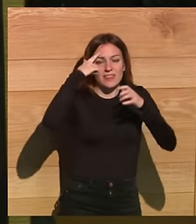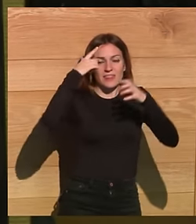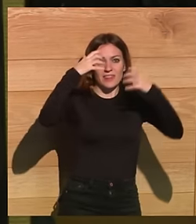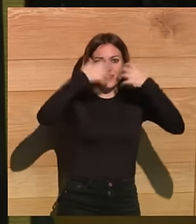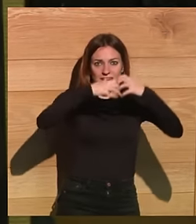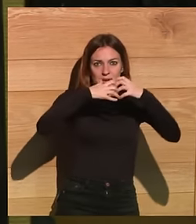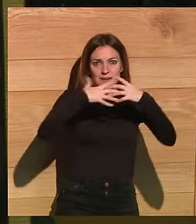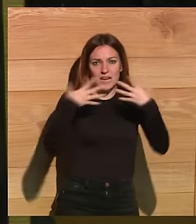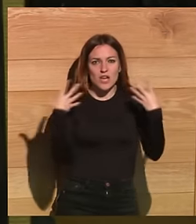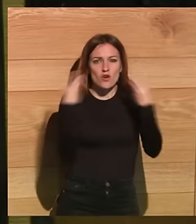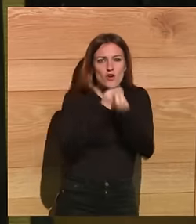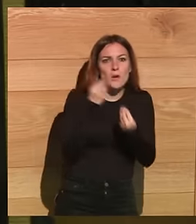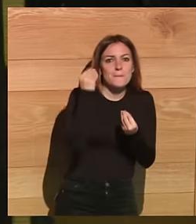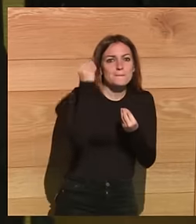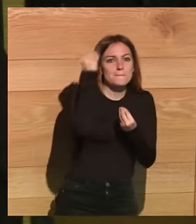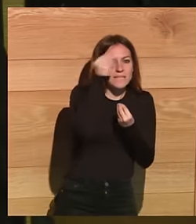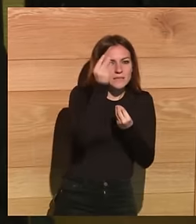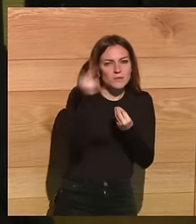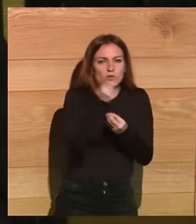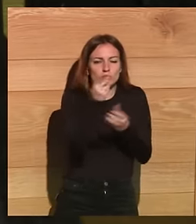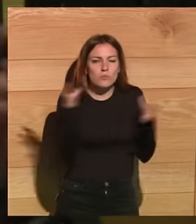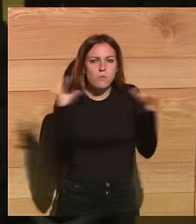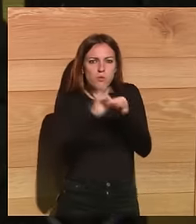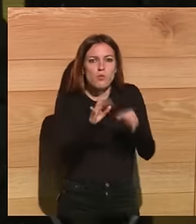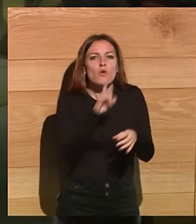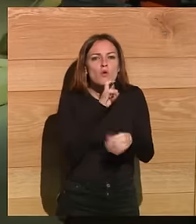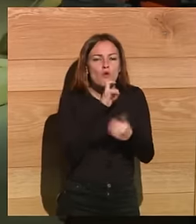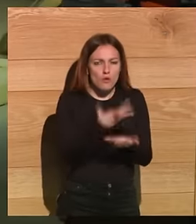el pensamiento. Muchas gracias.